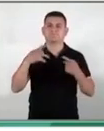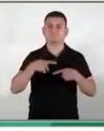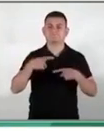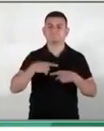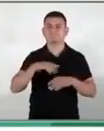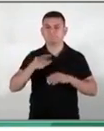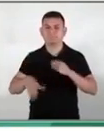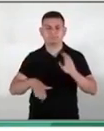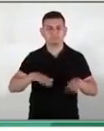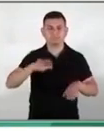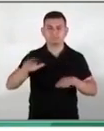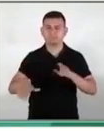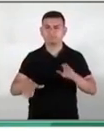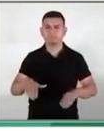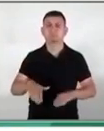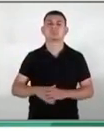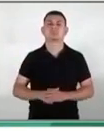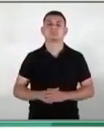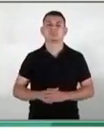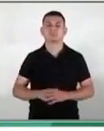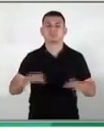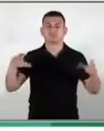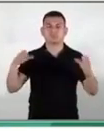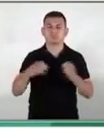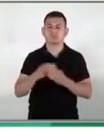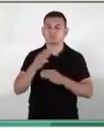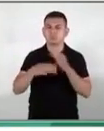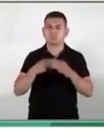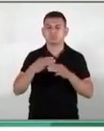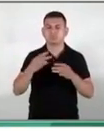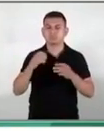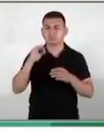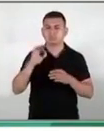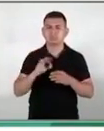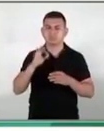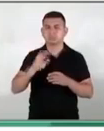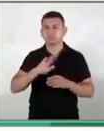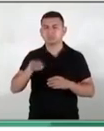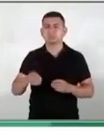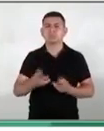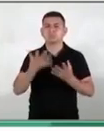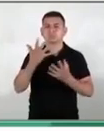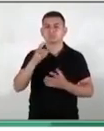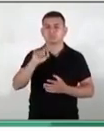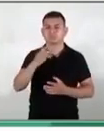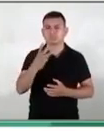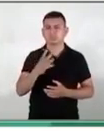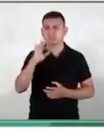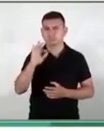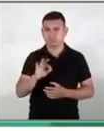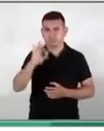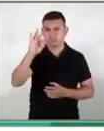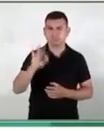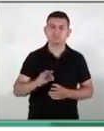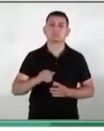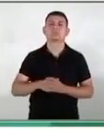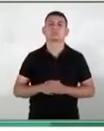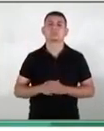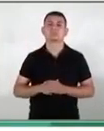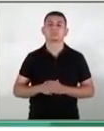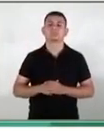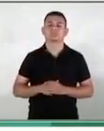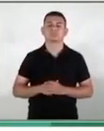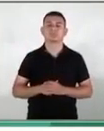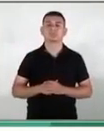465.740 defunciones con una tasa de letalidad global de 5.3%. En relación